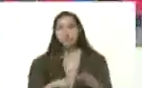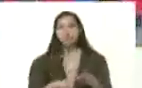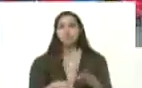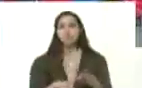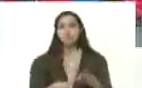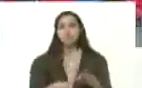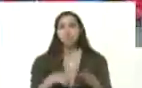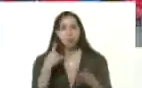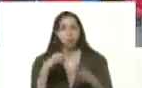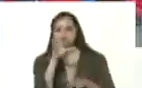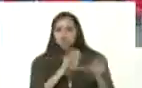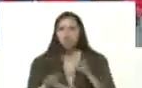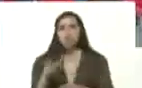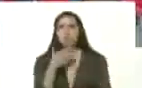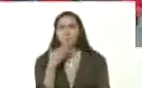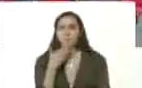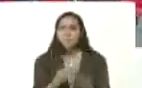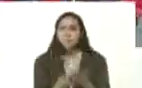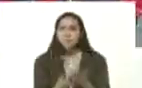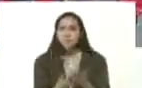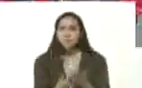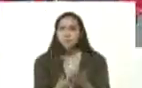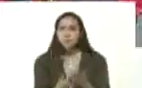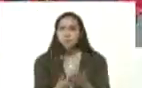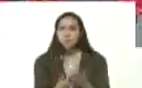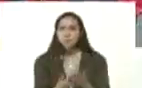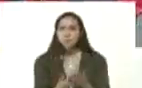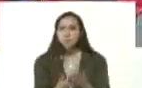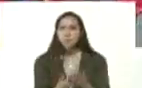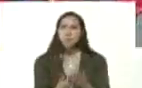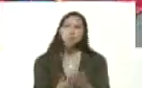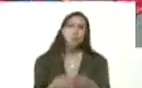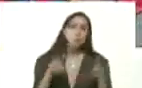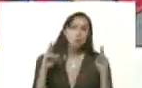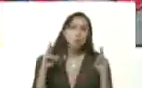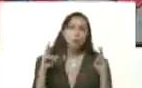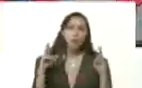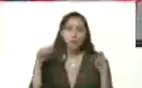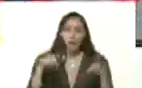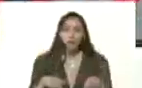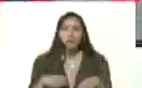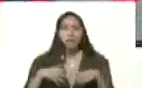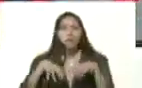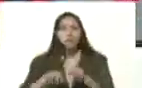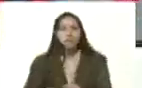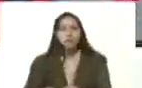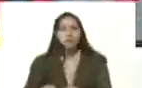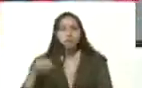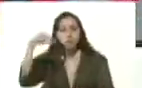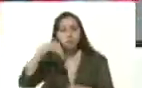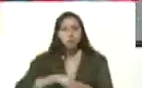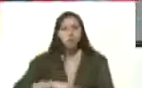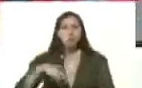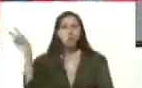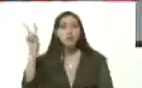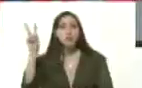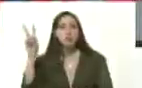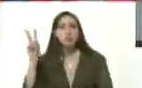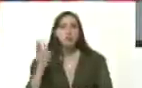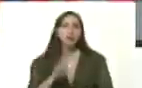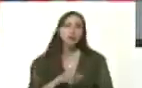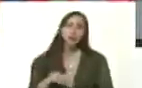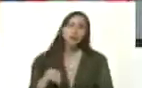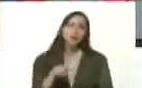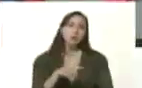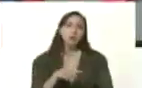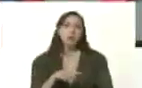pidiendo y solicitando intervención contra nuestra patria. Miren, señores, pueblo. Eso lo están haciendo